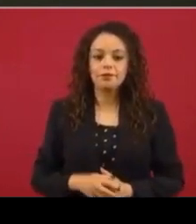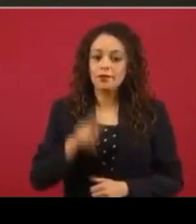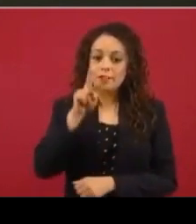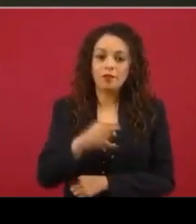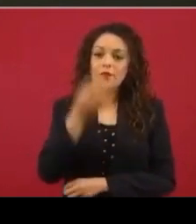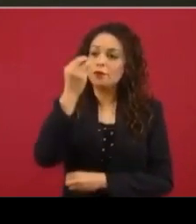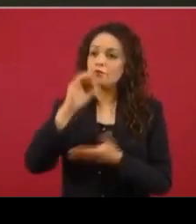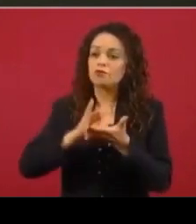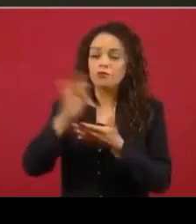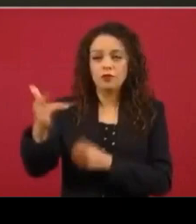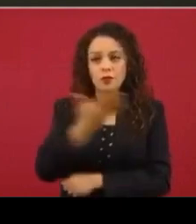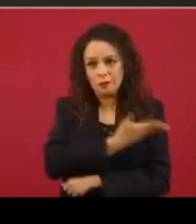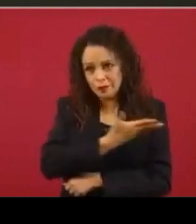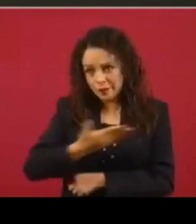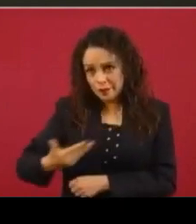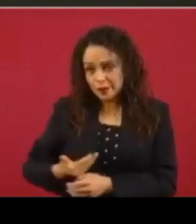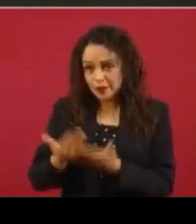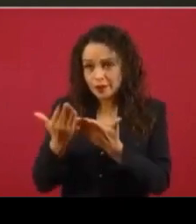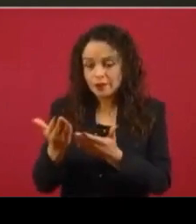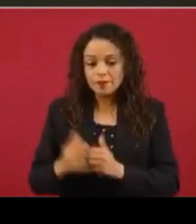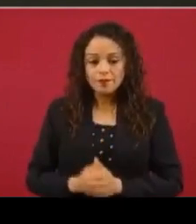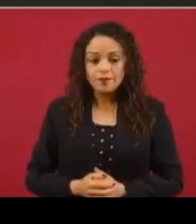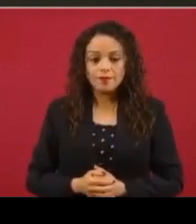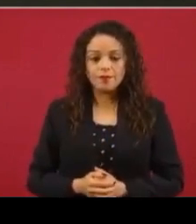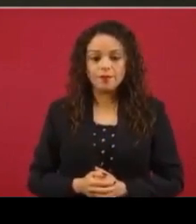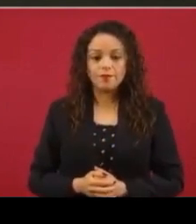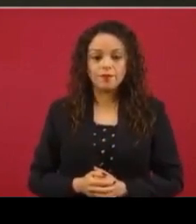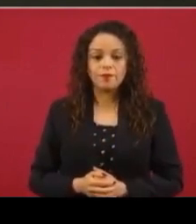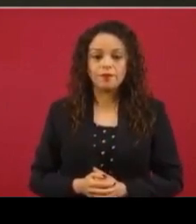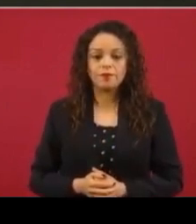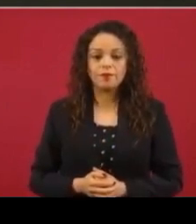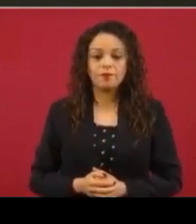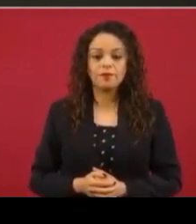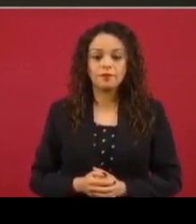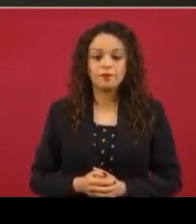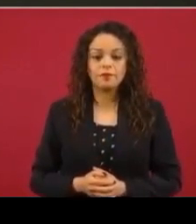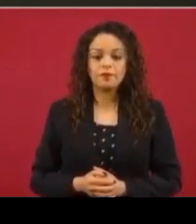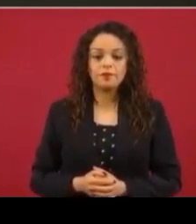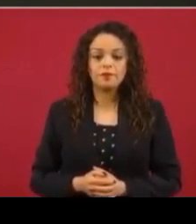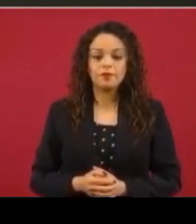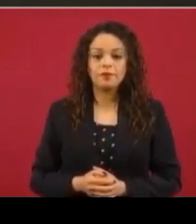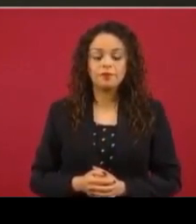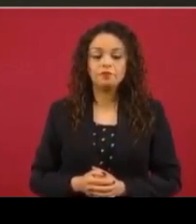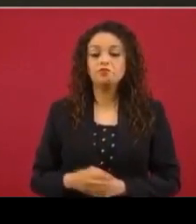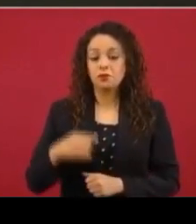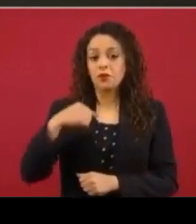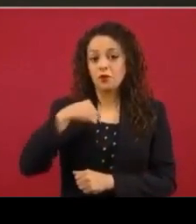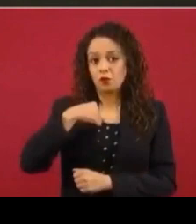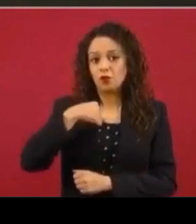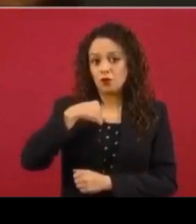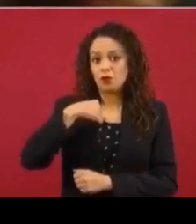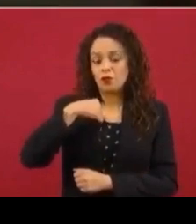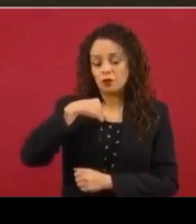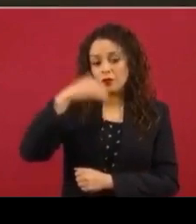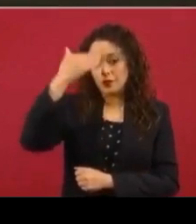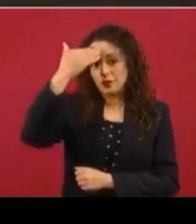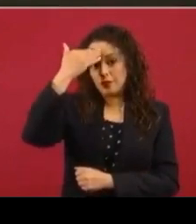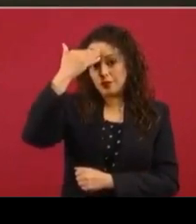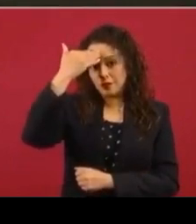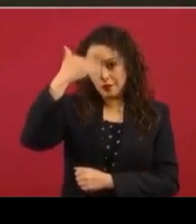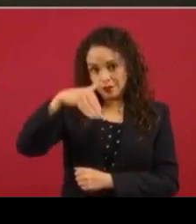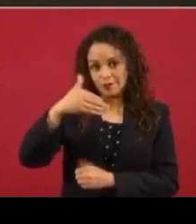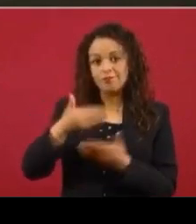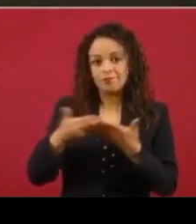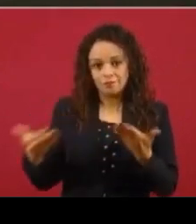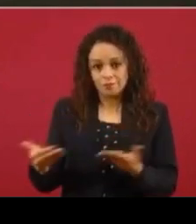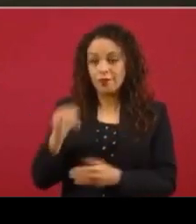muchas gracias, señor presidente. Yo pienso que si se pudo, si se podía y se